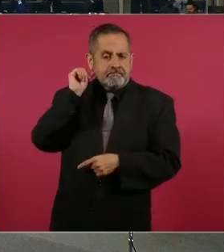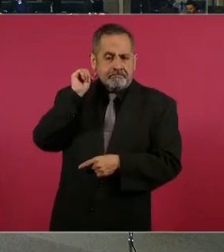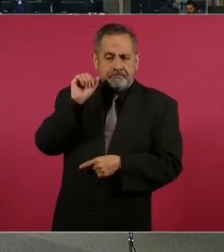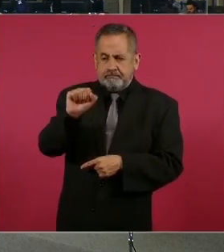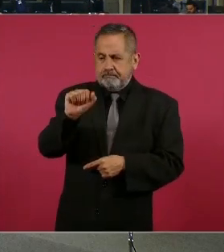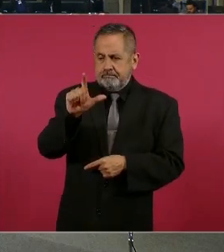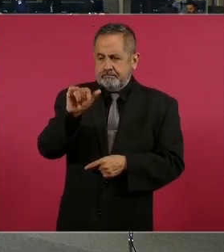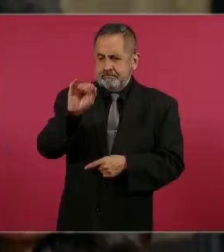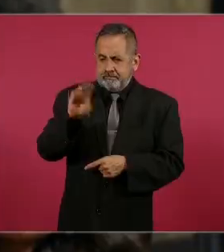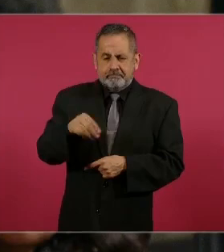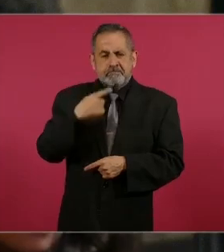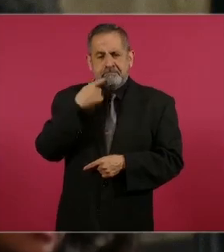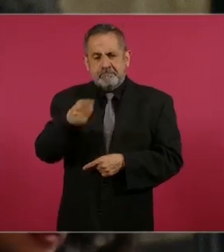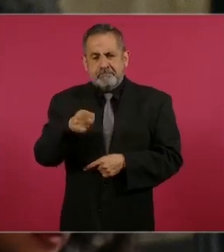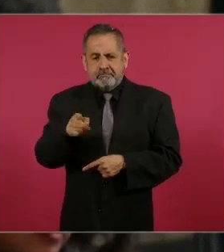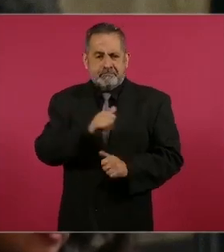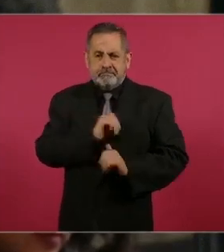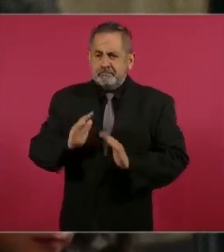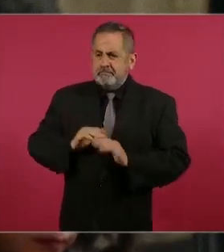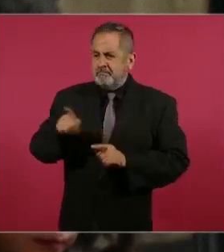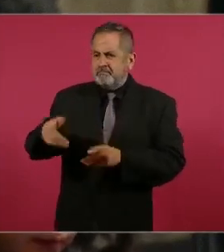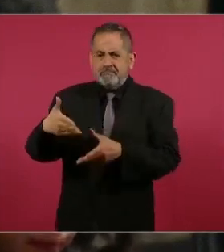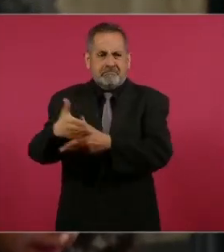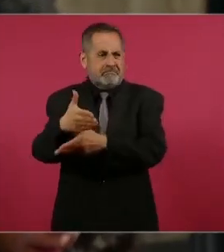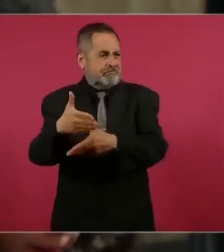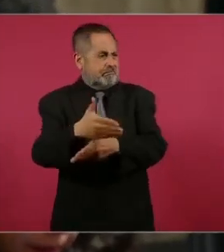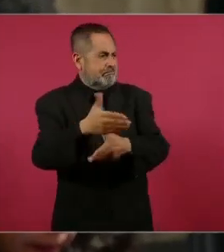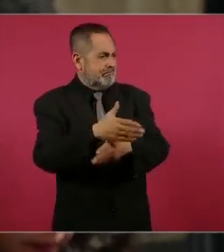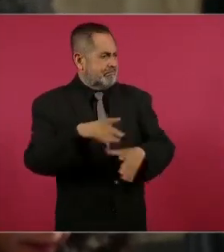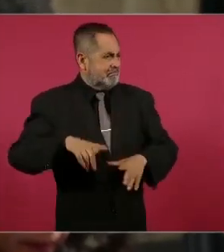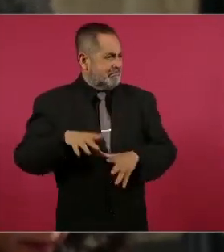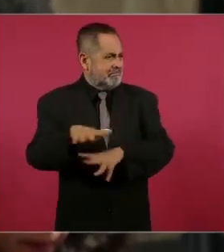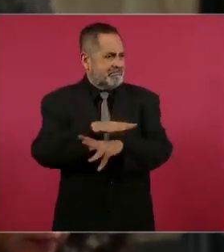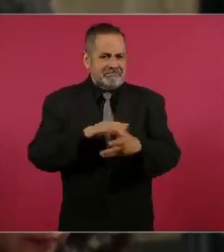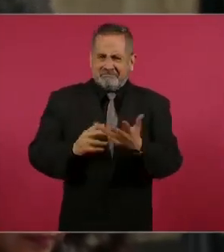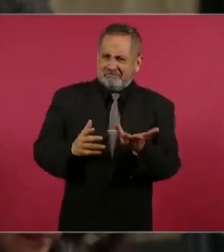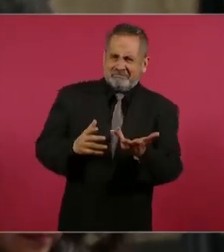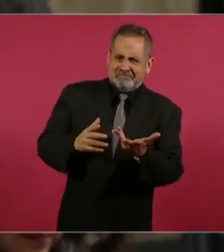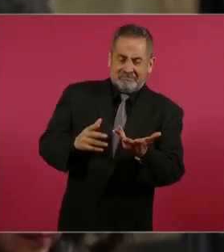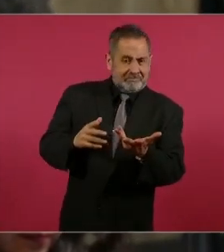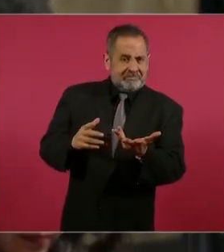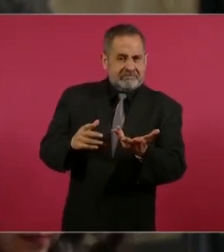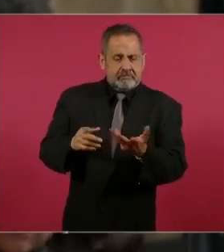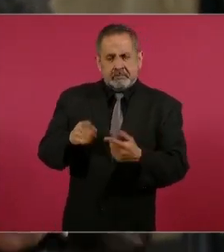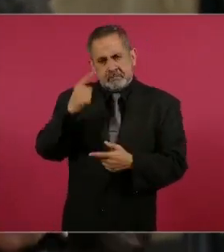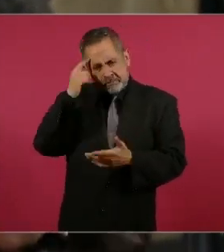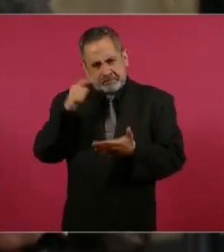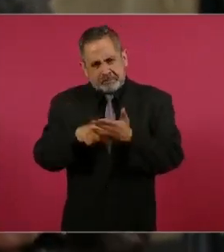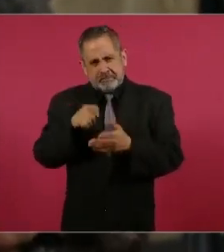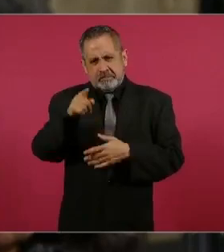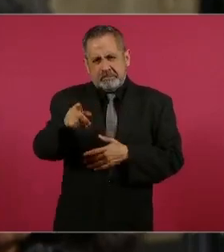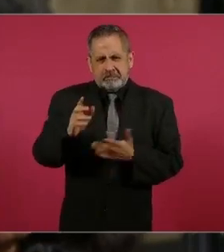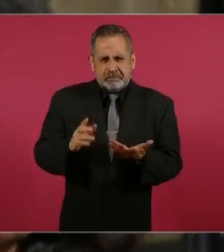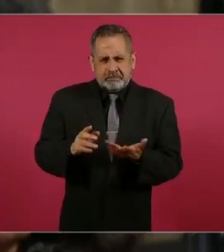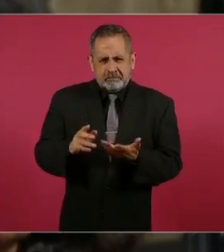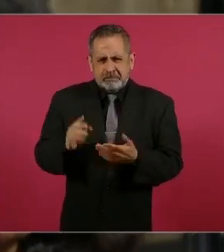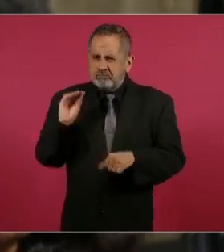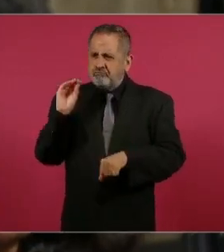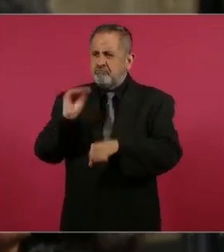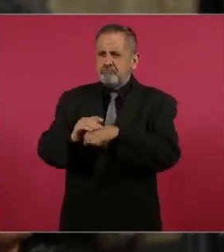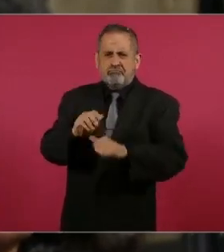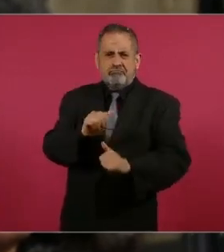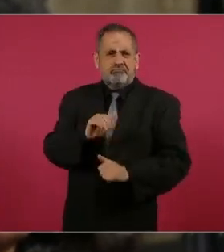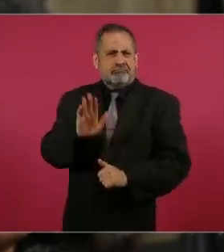su desacuerdo sobre que el ejército está metido en casi todos los temas de gobierno. A estas alturas, ¿no cree que se excedió en la militarización de